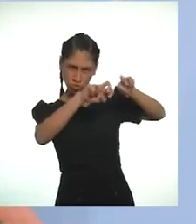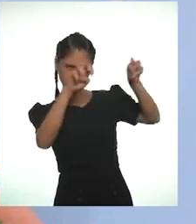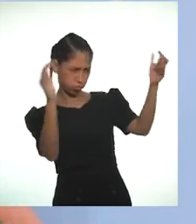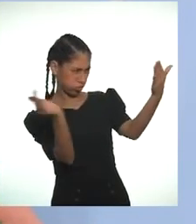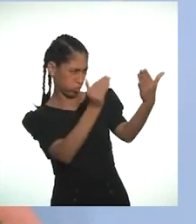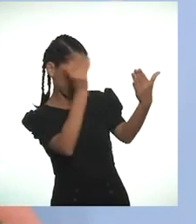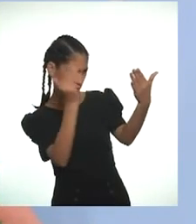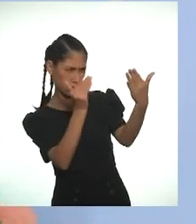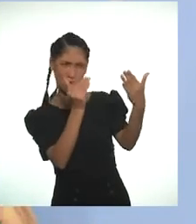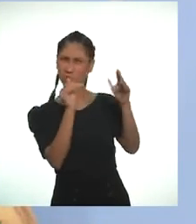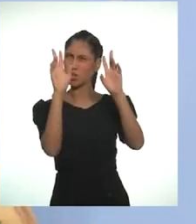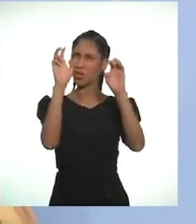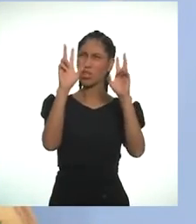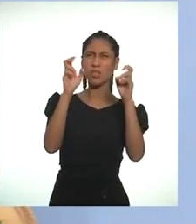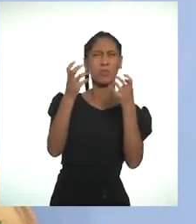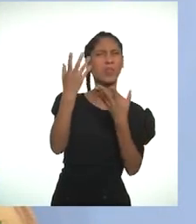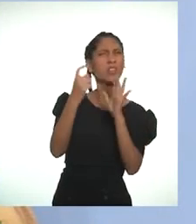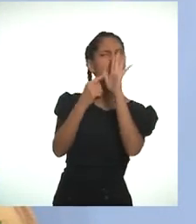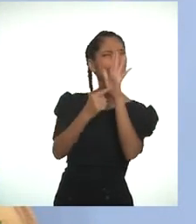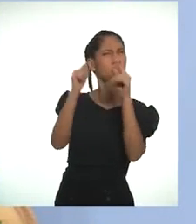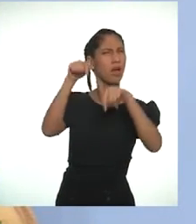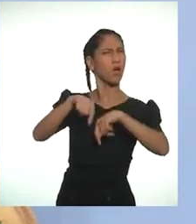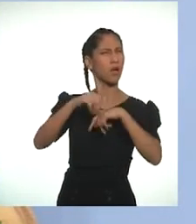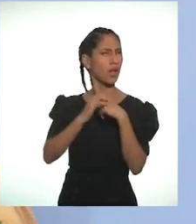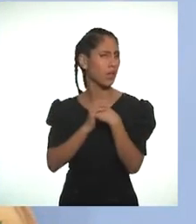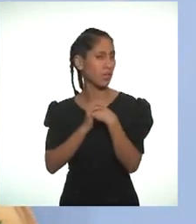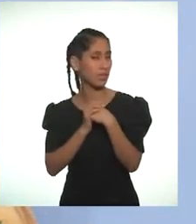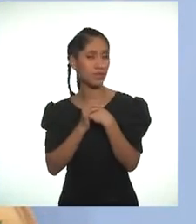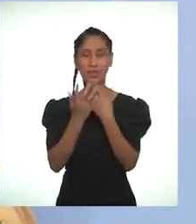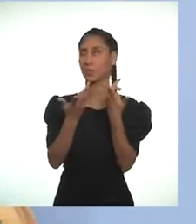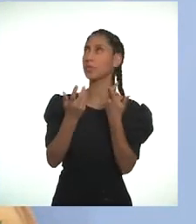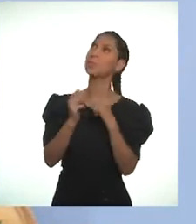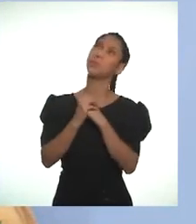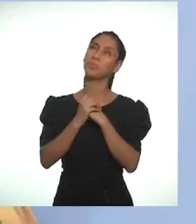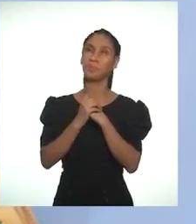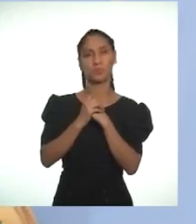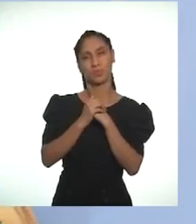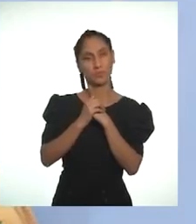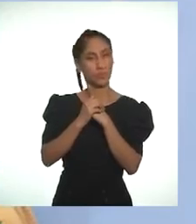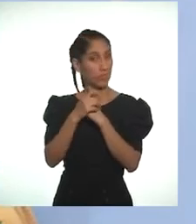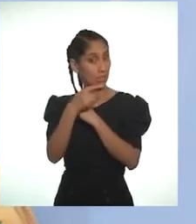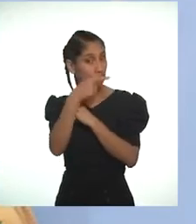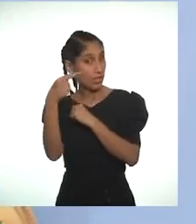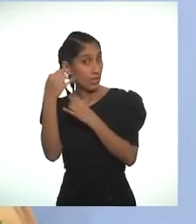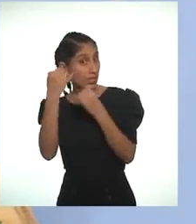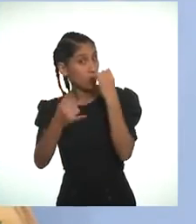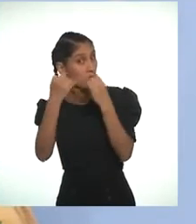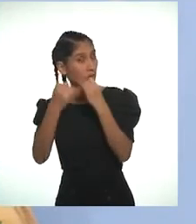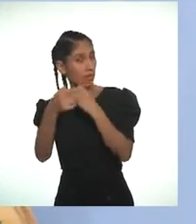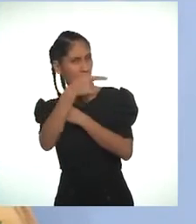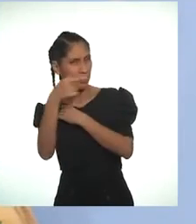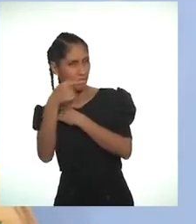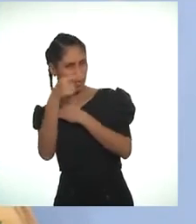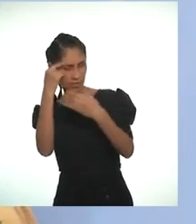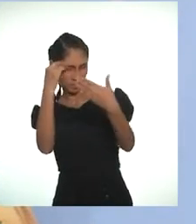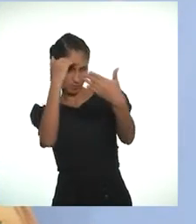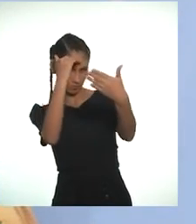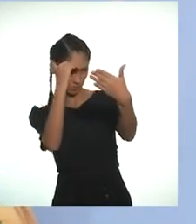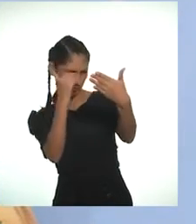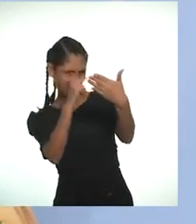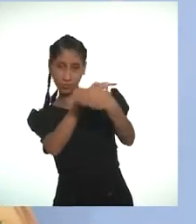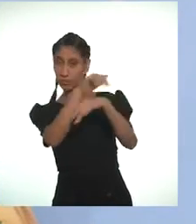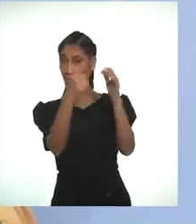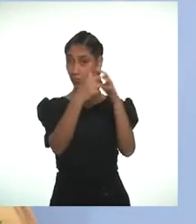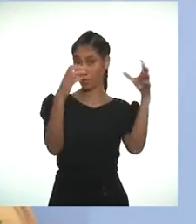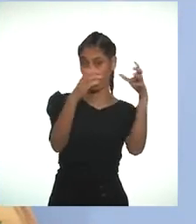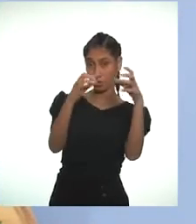investigación. ¿En qué temas te gustaría enfocarnos hoy? A ver, durante las últimas semanas hemos investigado sobre las poblaciones